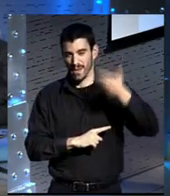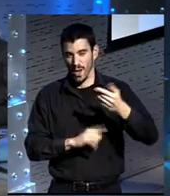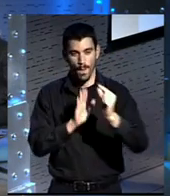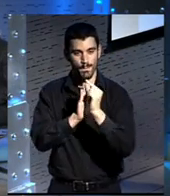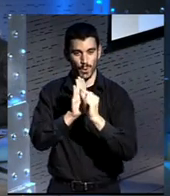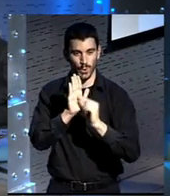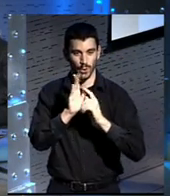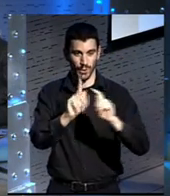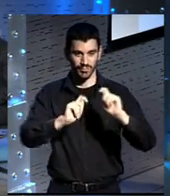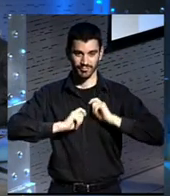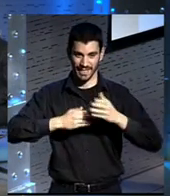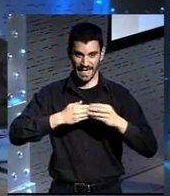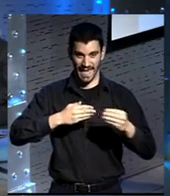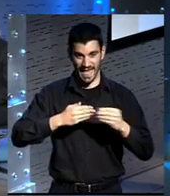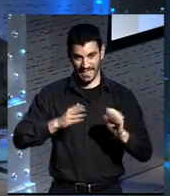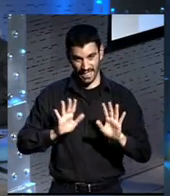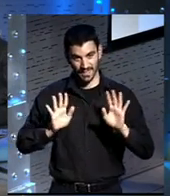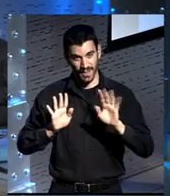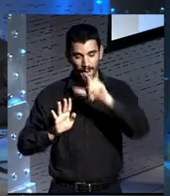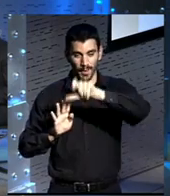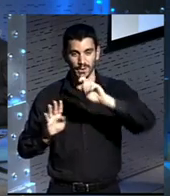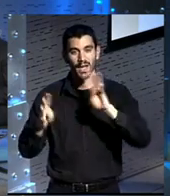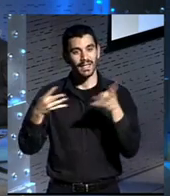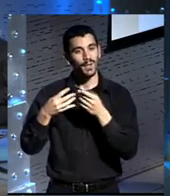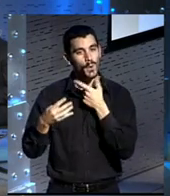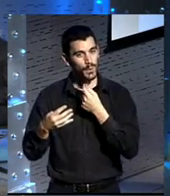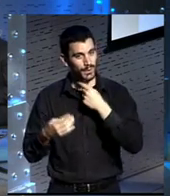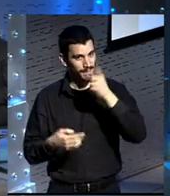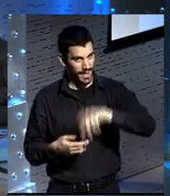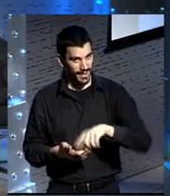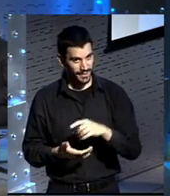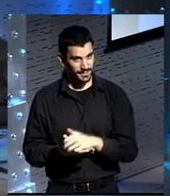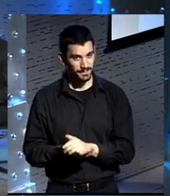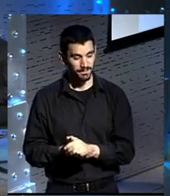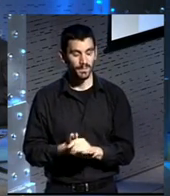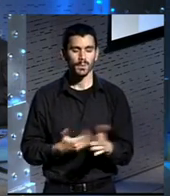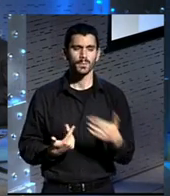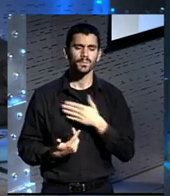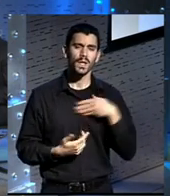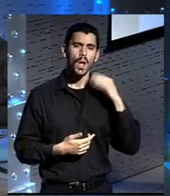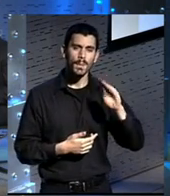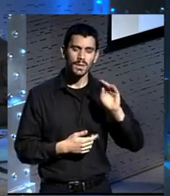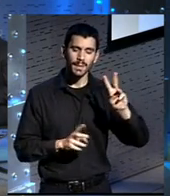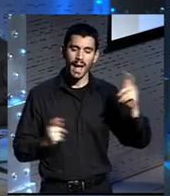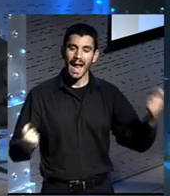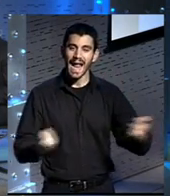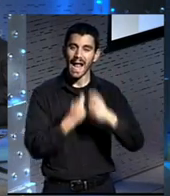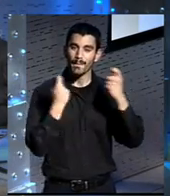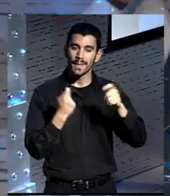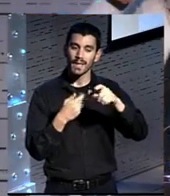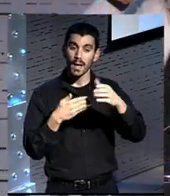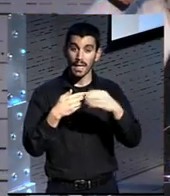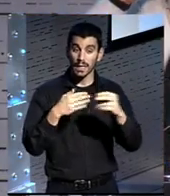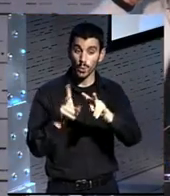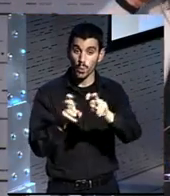del debate que teníamos prevista, que es lo que se refiere a las campañas de captación de nuevos clientes utilizando las nuevas tecnologías. Antes